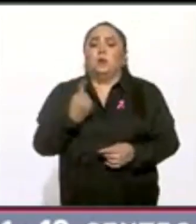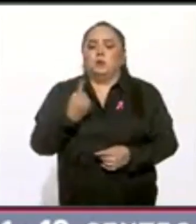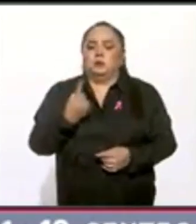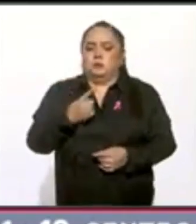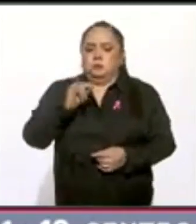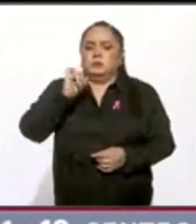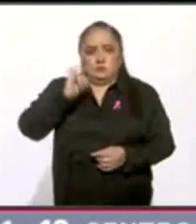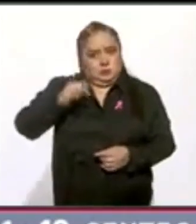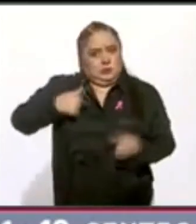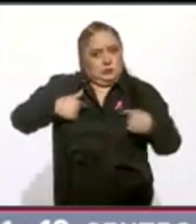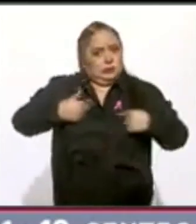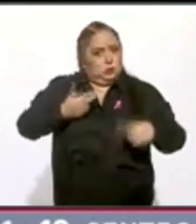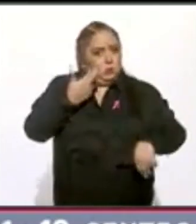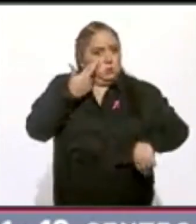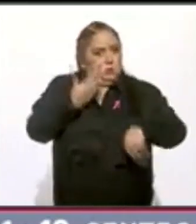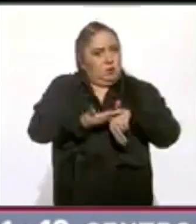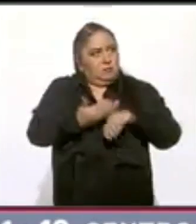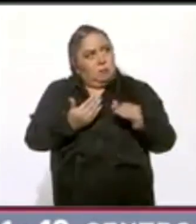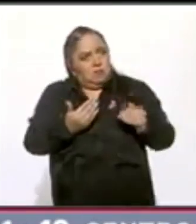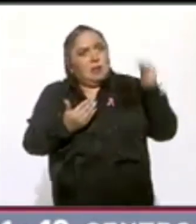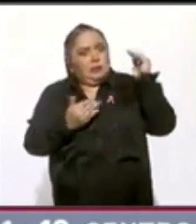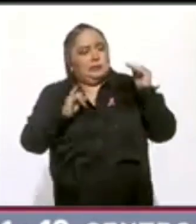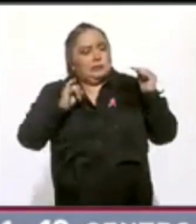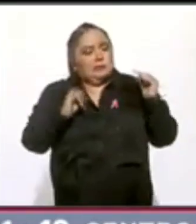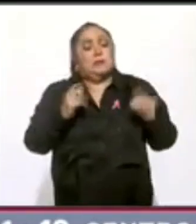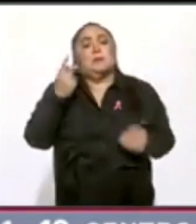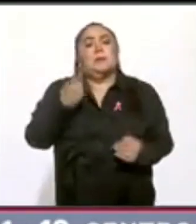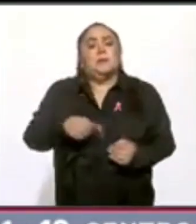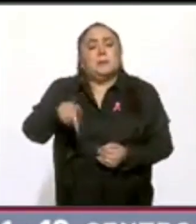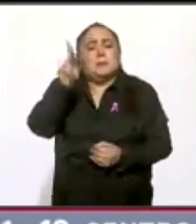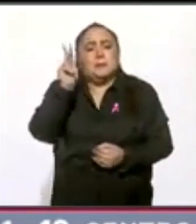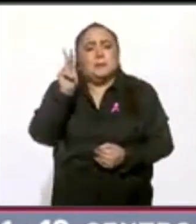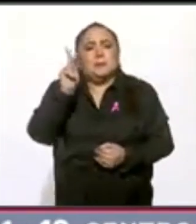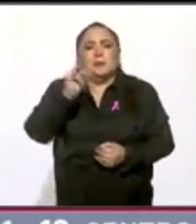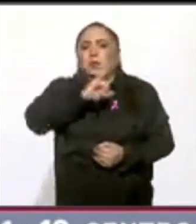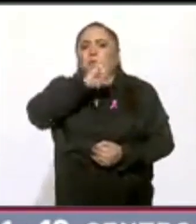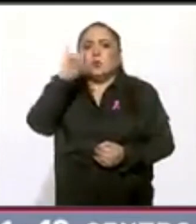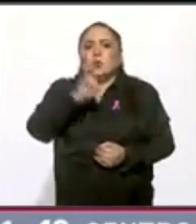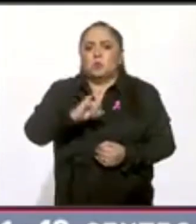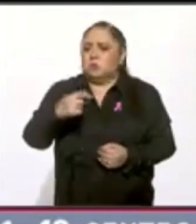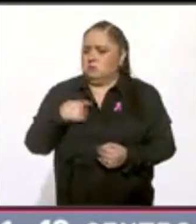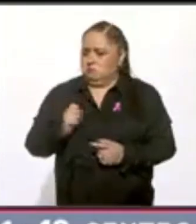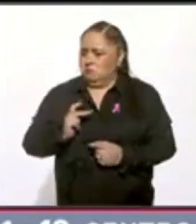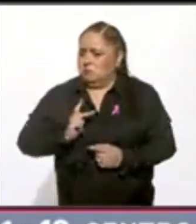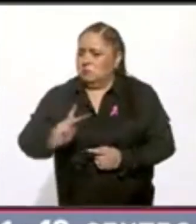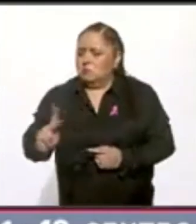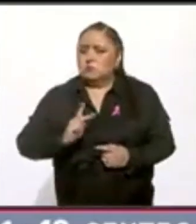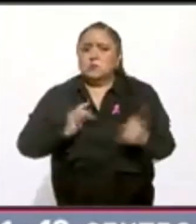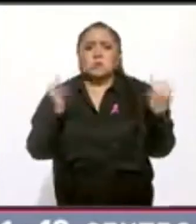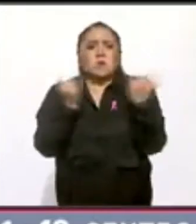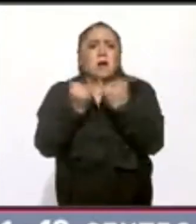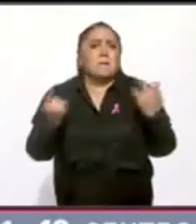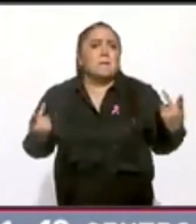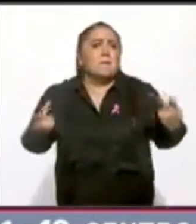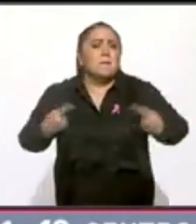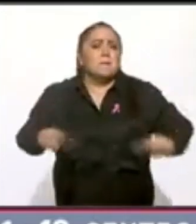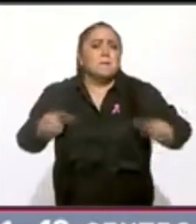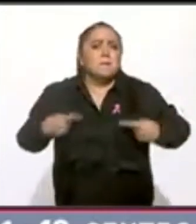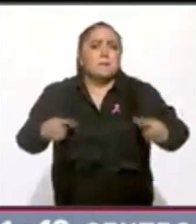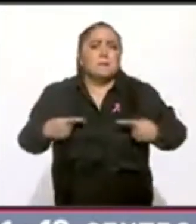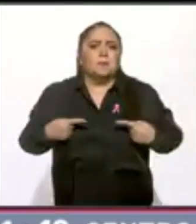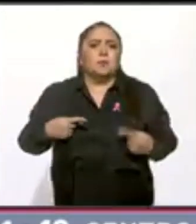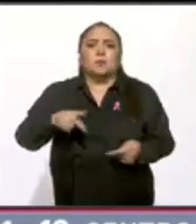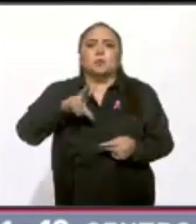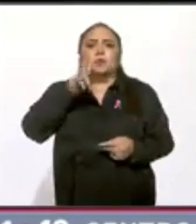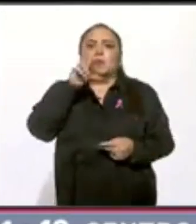claro que tienes una responsabilidad mayúscula, ¿no? Pero nunca dejes de ser ciudadano. ¿En qué sentido? Nunca dejes